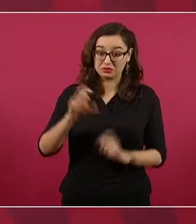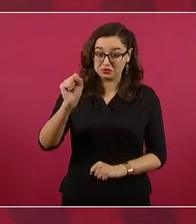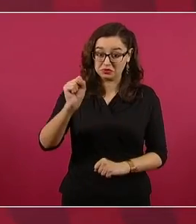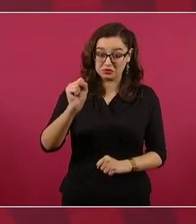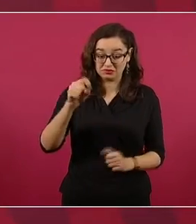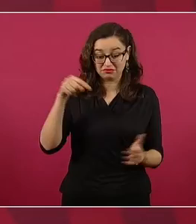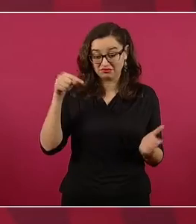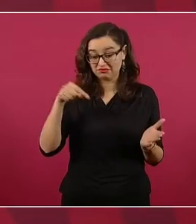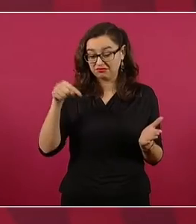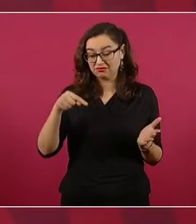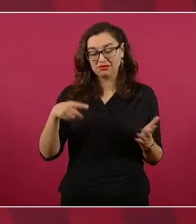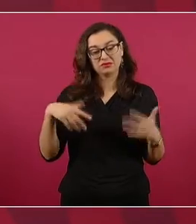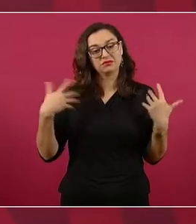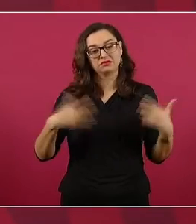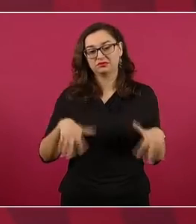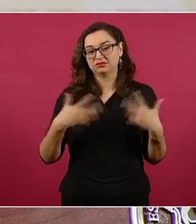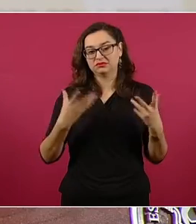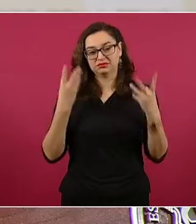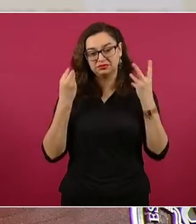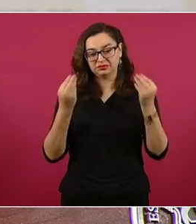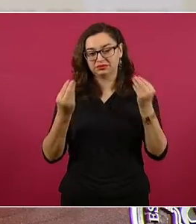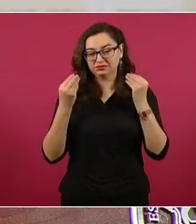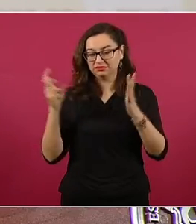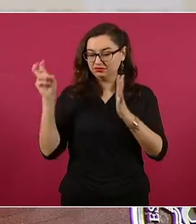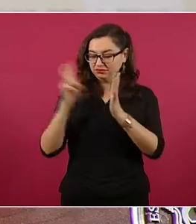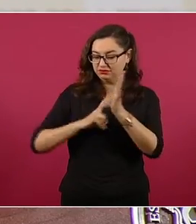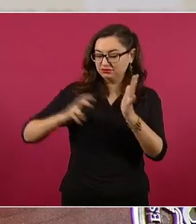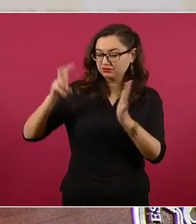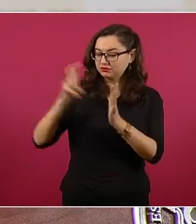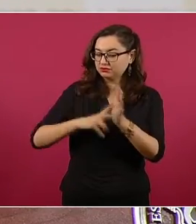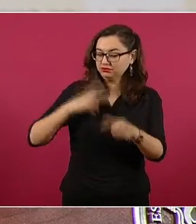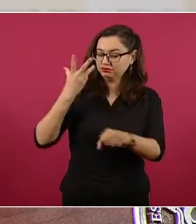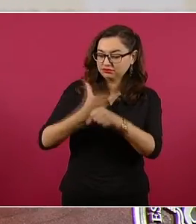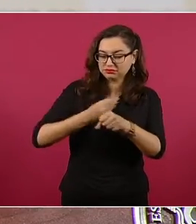muy parchada, muy reformada,